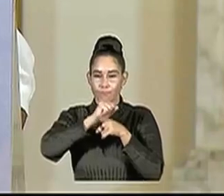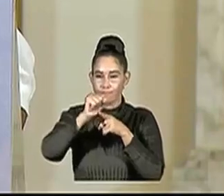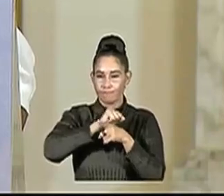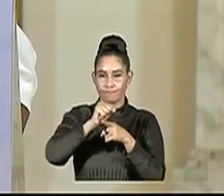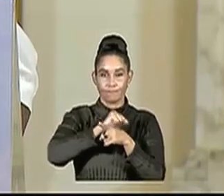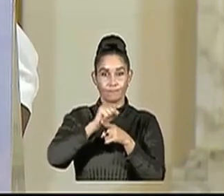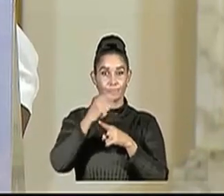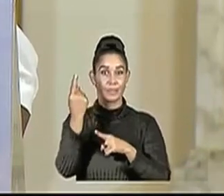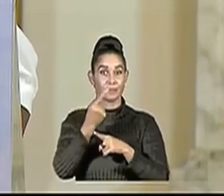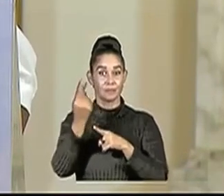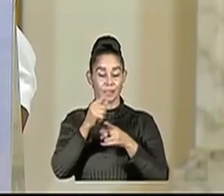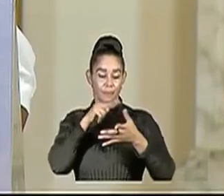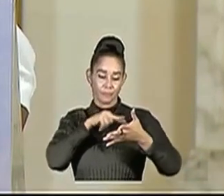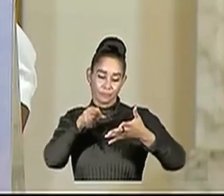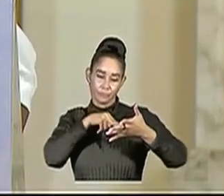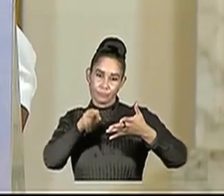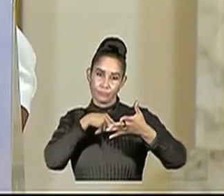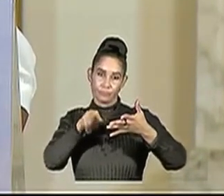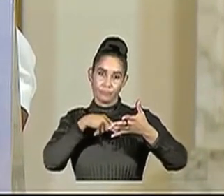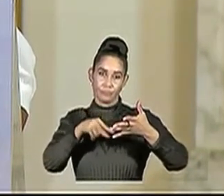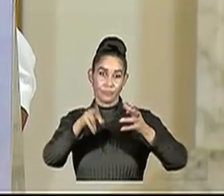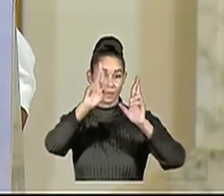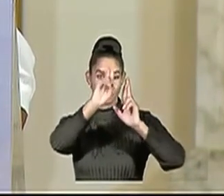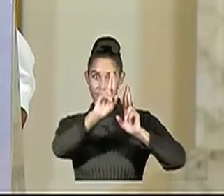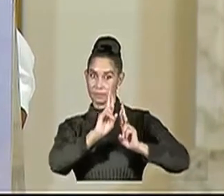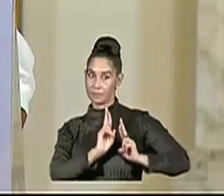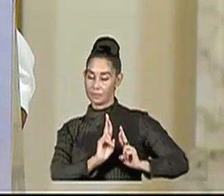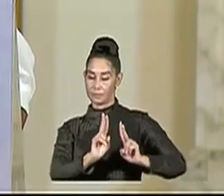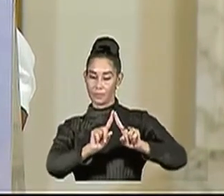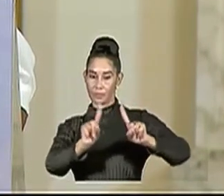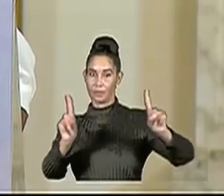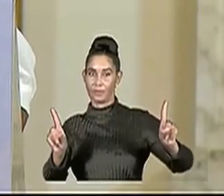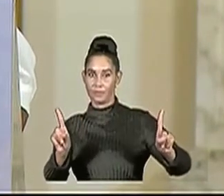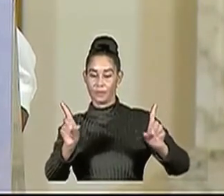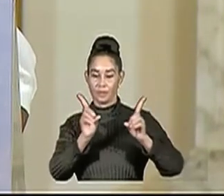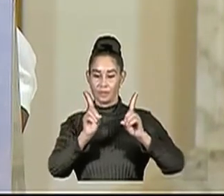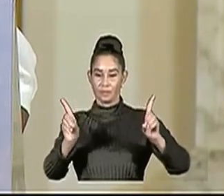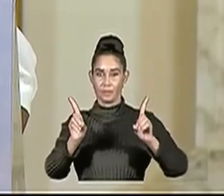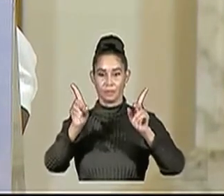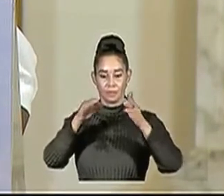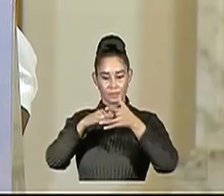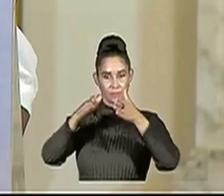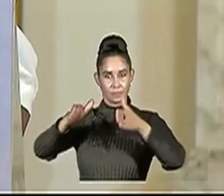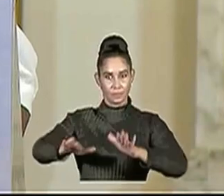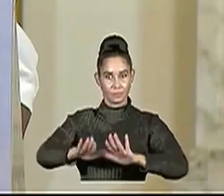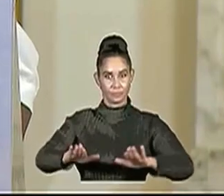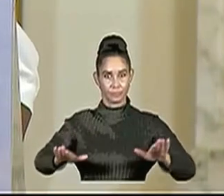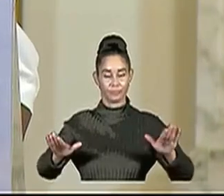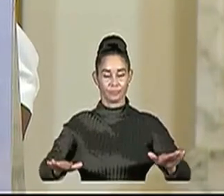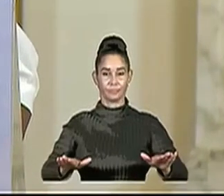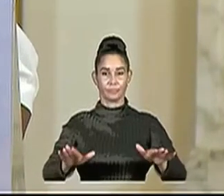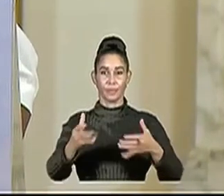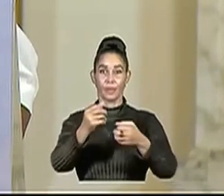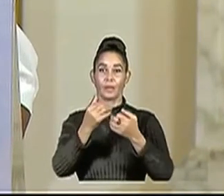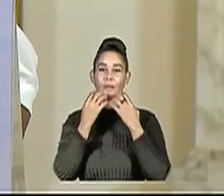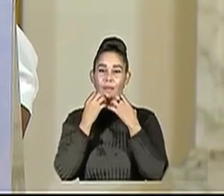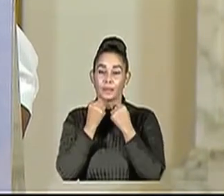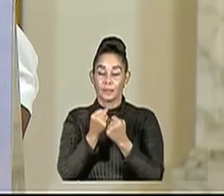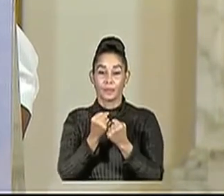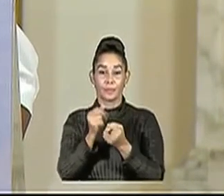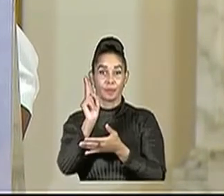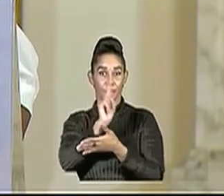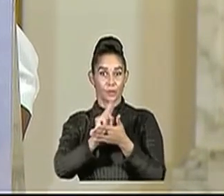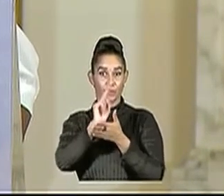constantemente, leamos, respetemos las diferencias individuales de nuestros alumnos. Abracemos también el uso